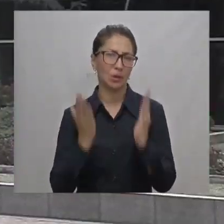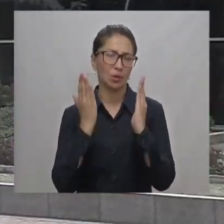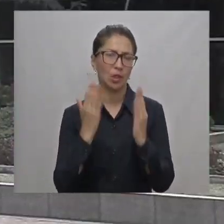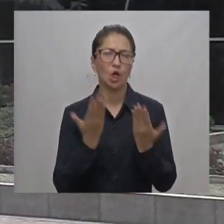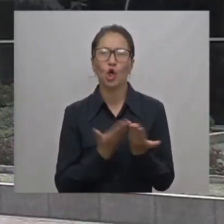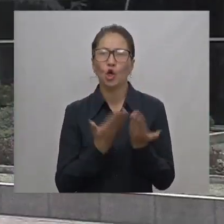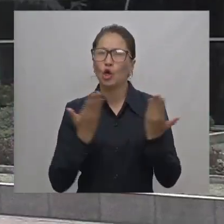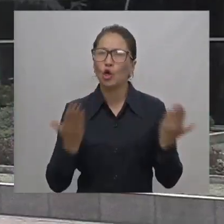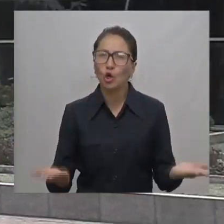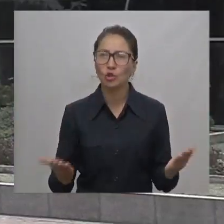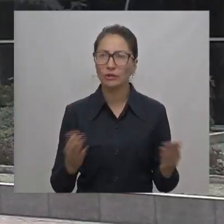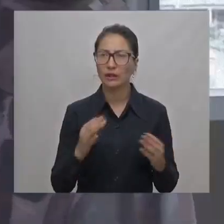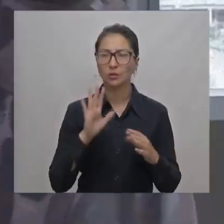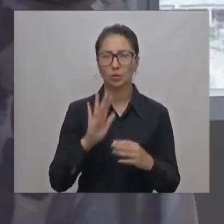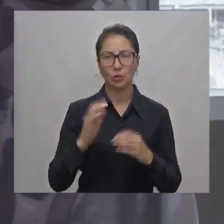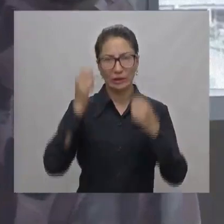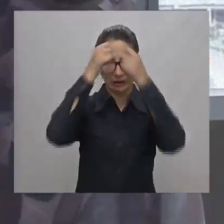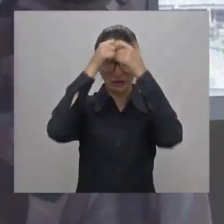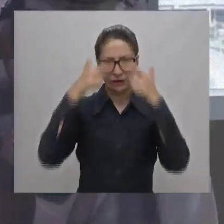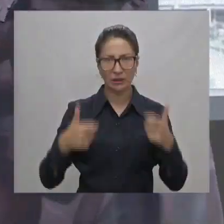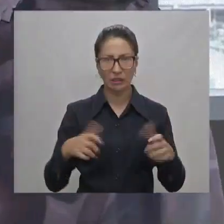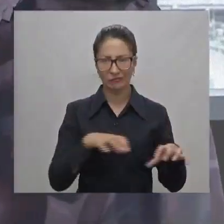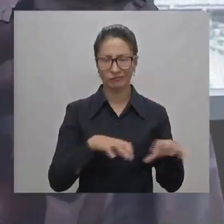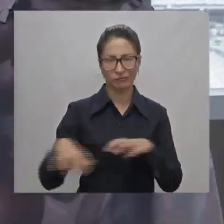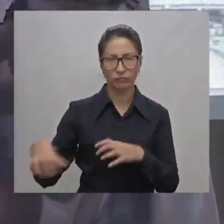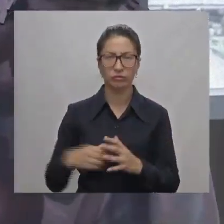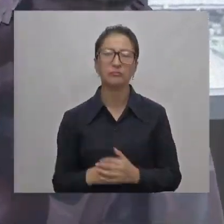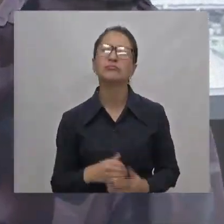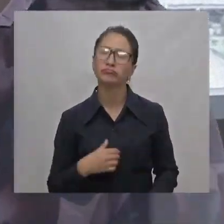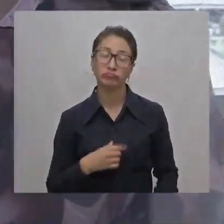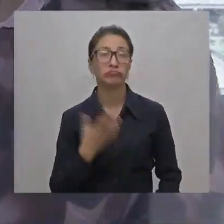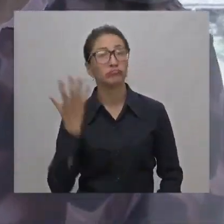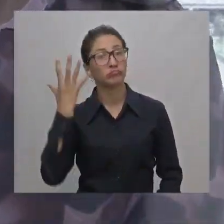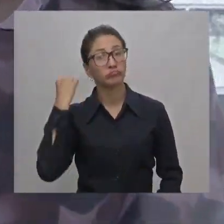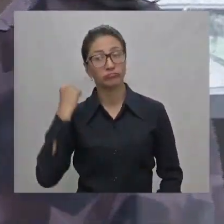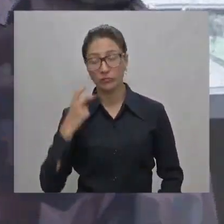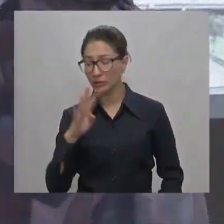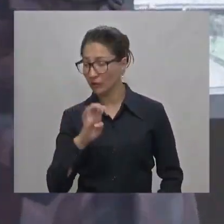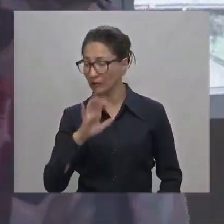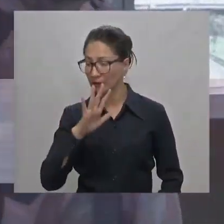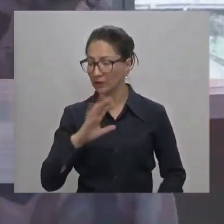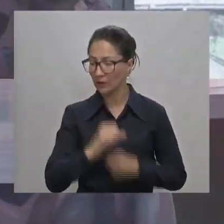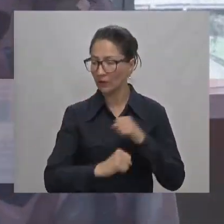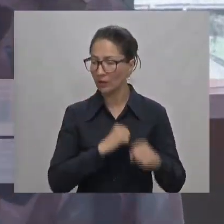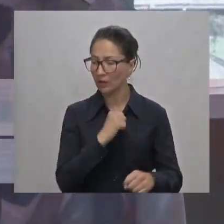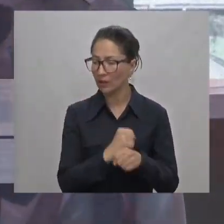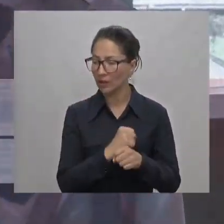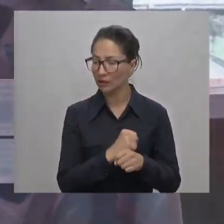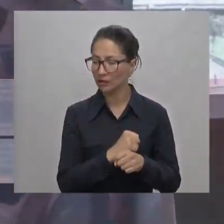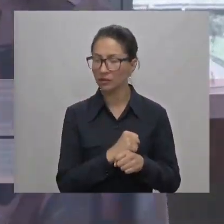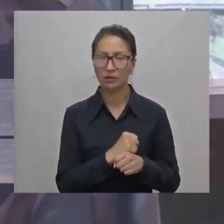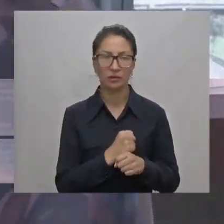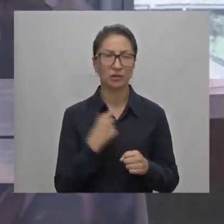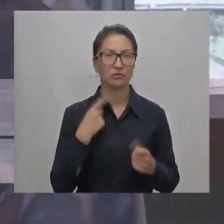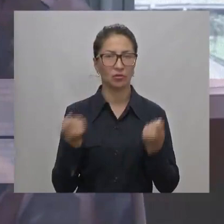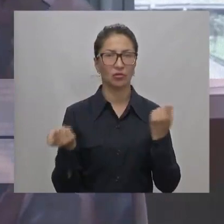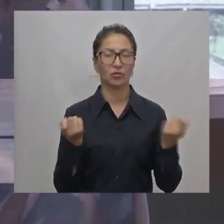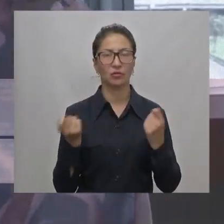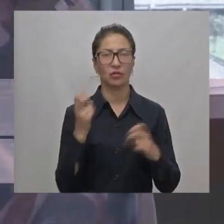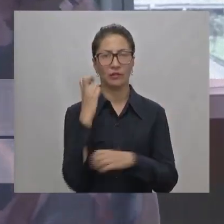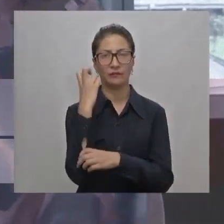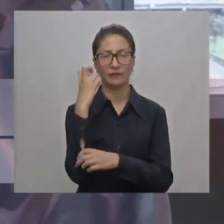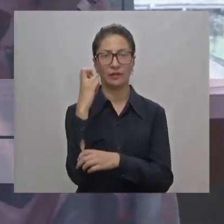control de los recursos del Estado. Soy convencida de que hace 95 años pensaron muy bien la necesidad de un control